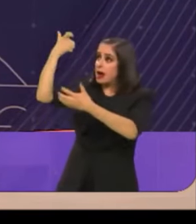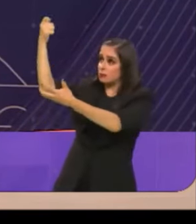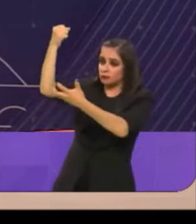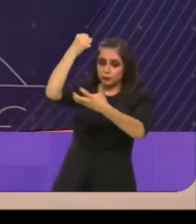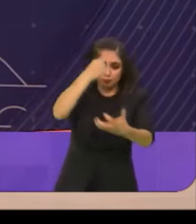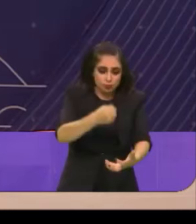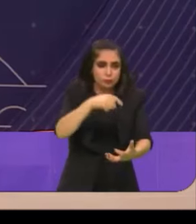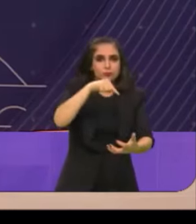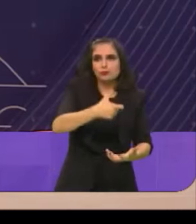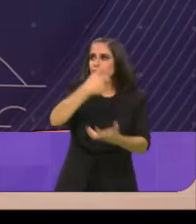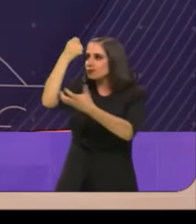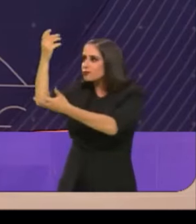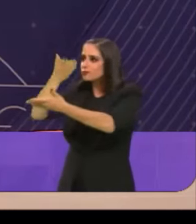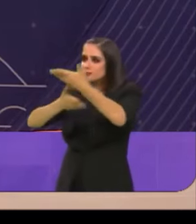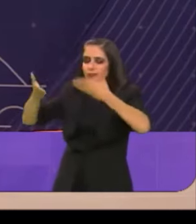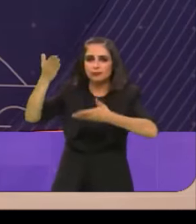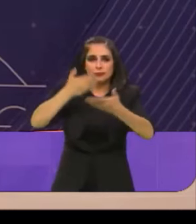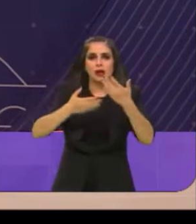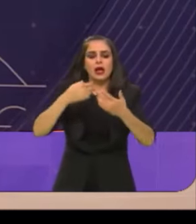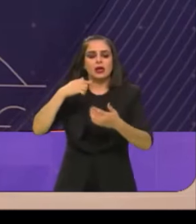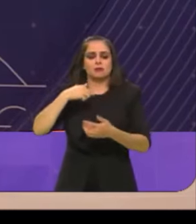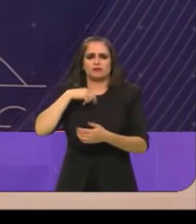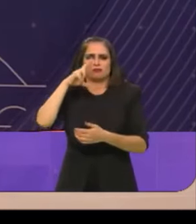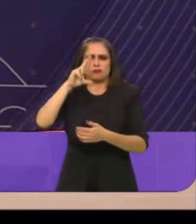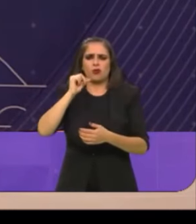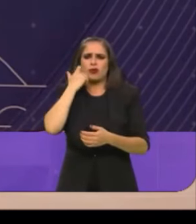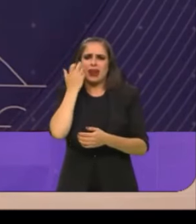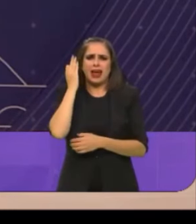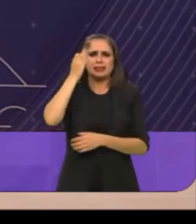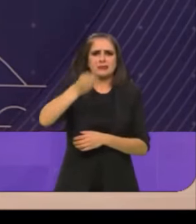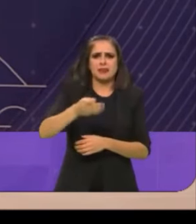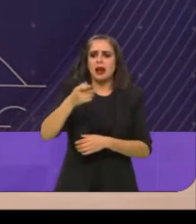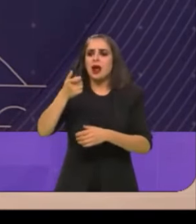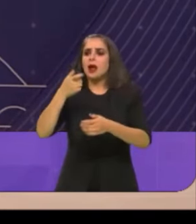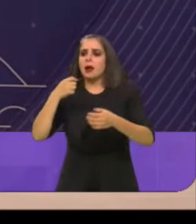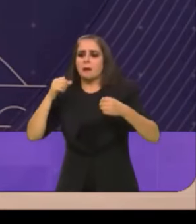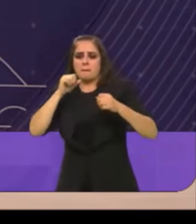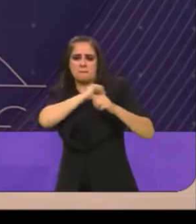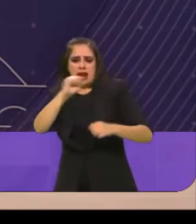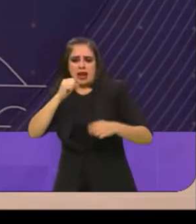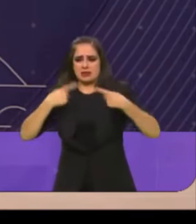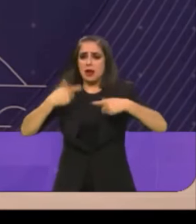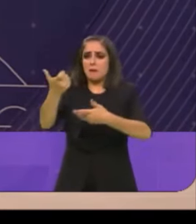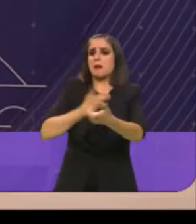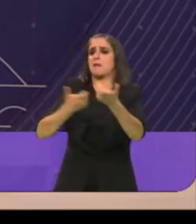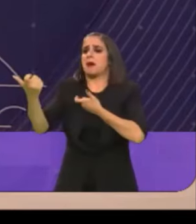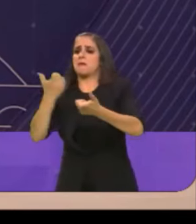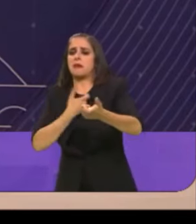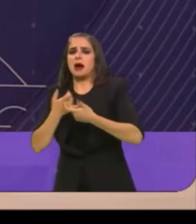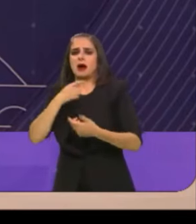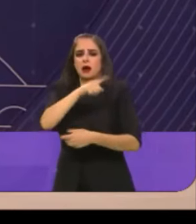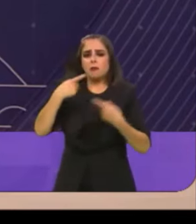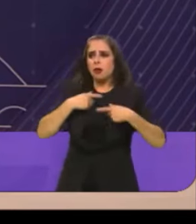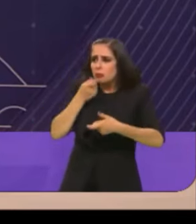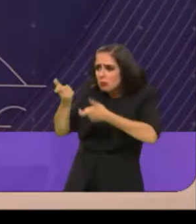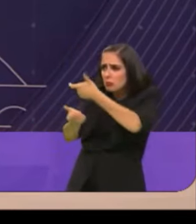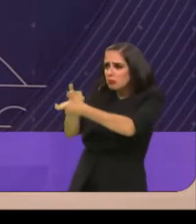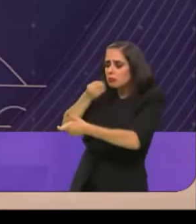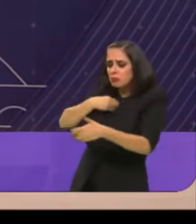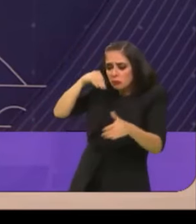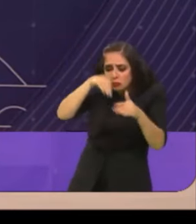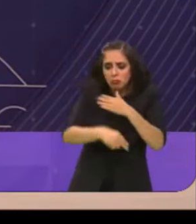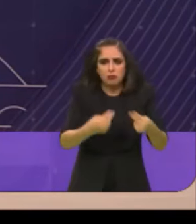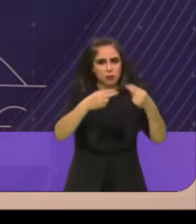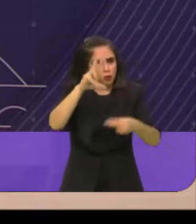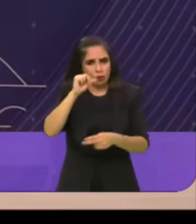tiene muchas posibilidades de ganar la elección del 2 de junio y llegar a la gubernatura de la Ciudad de México en las encuestas aparece